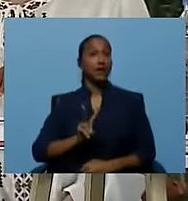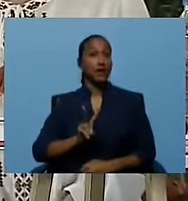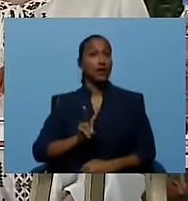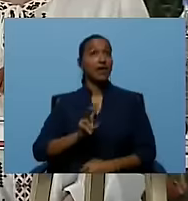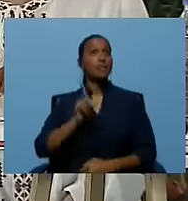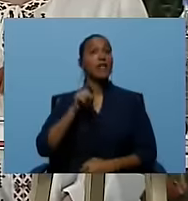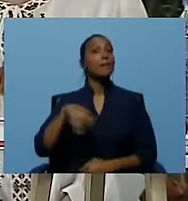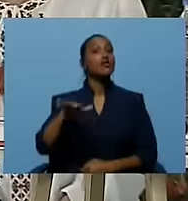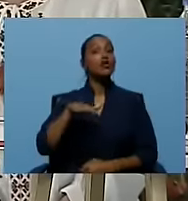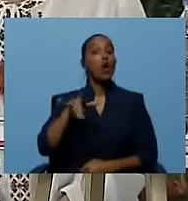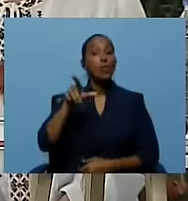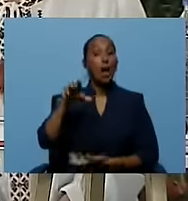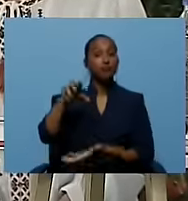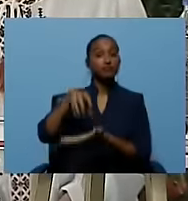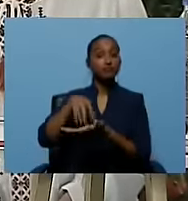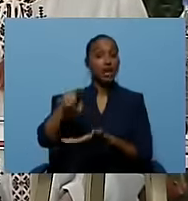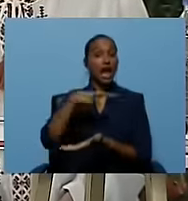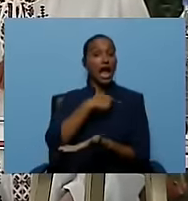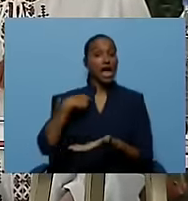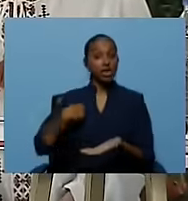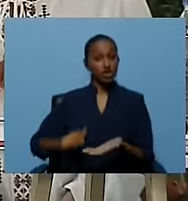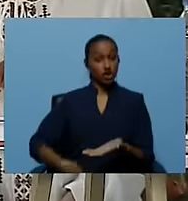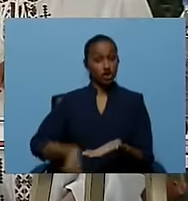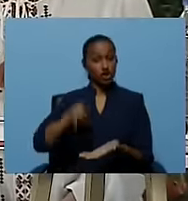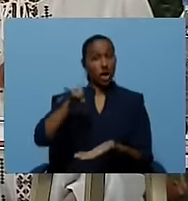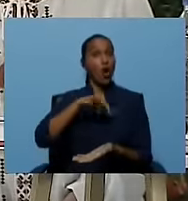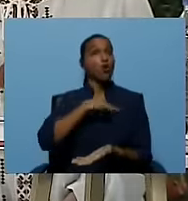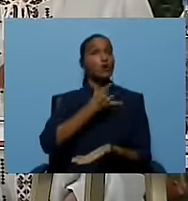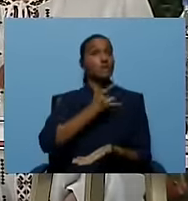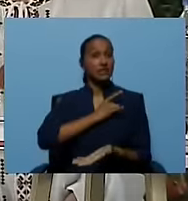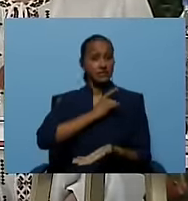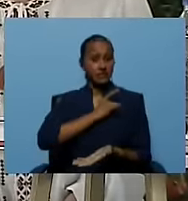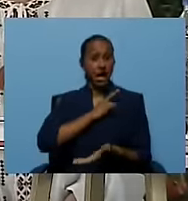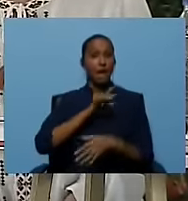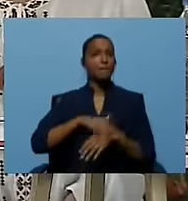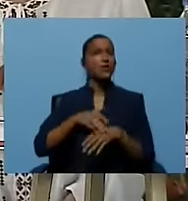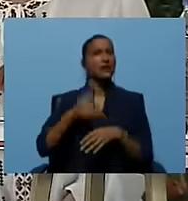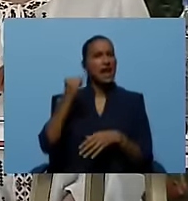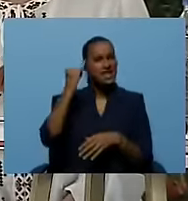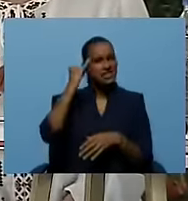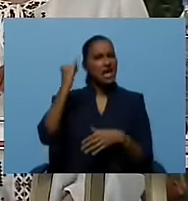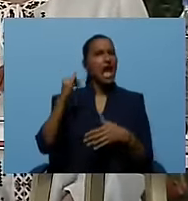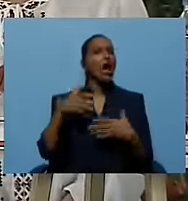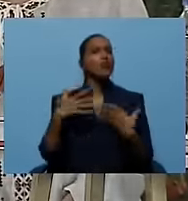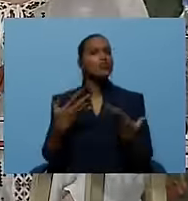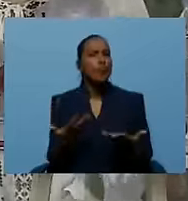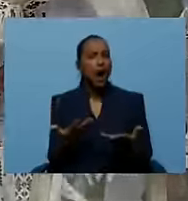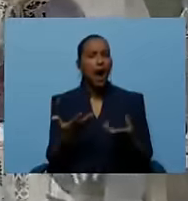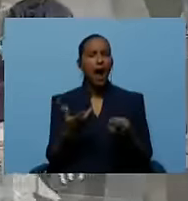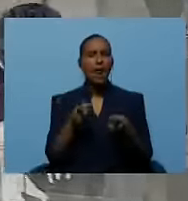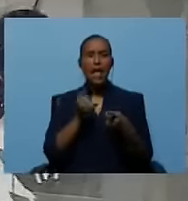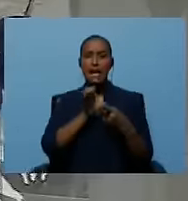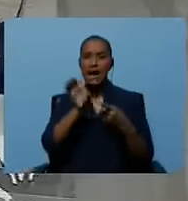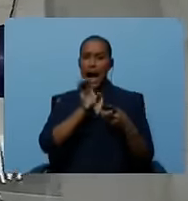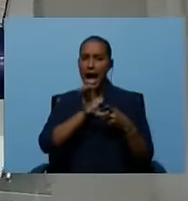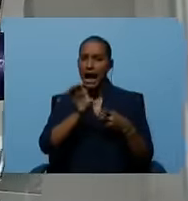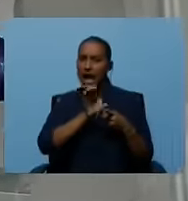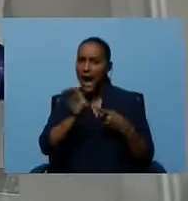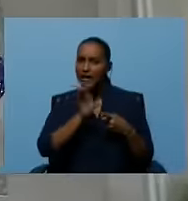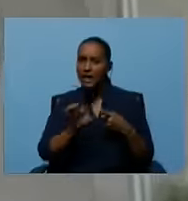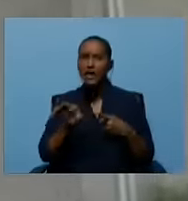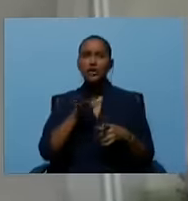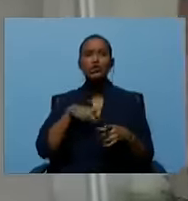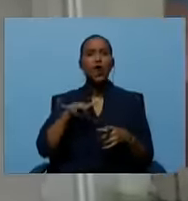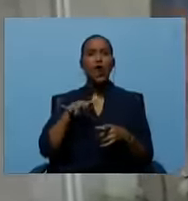China, porque la idea de una universidad con estas características, con estas carreras, nació en